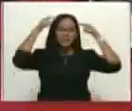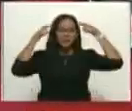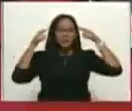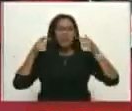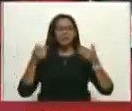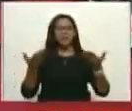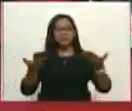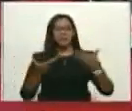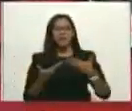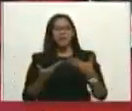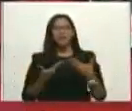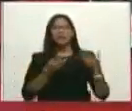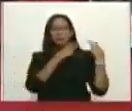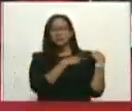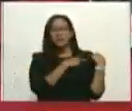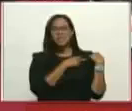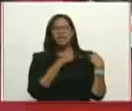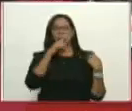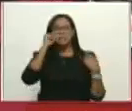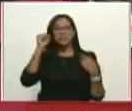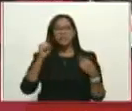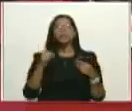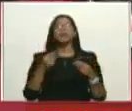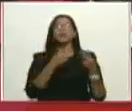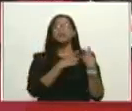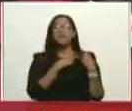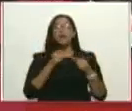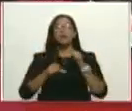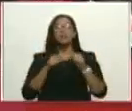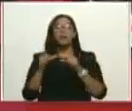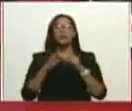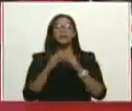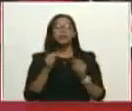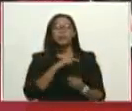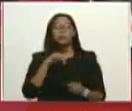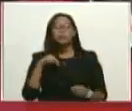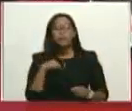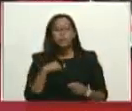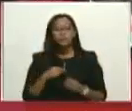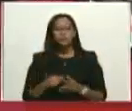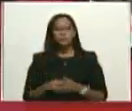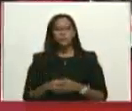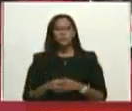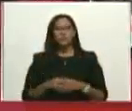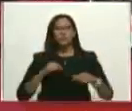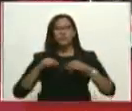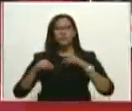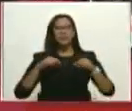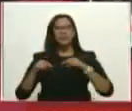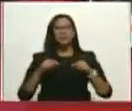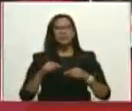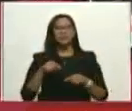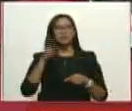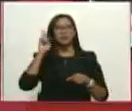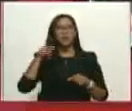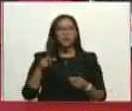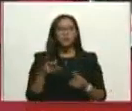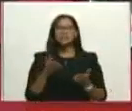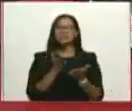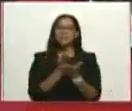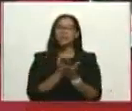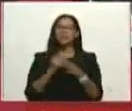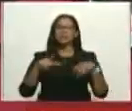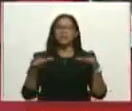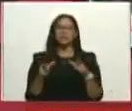la responsabilidad de usted, una responsabilidad colectiva para todos nosotros de la dirección. Y usted, cada vez que hay una situación del